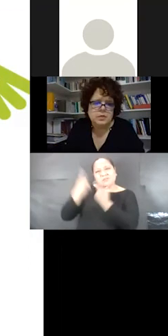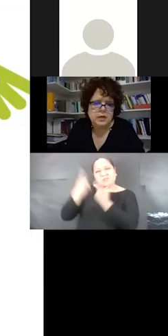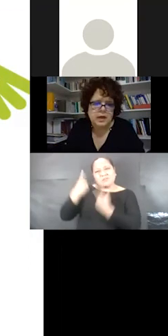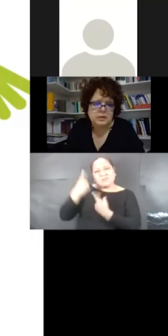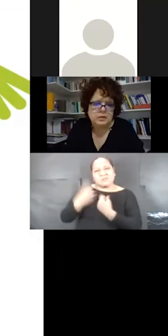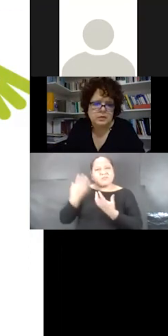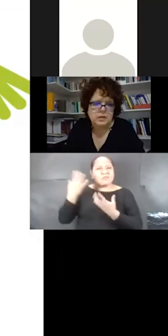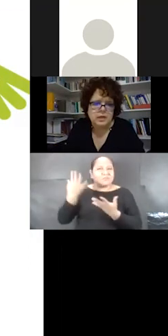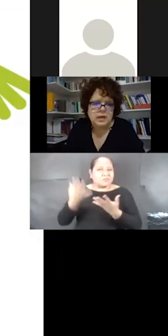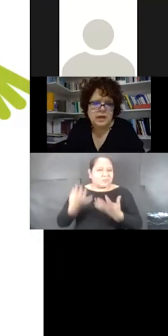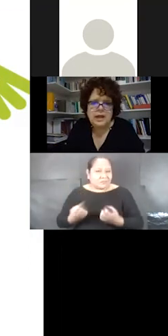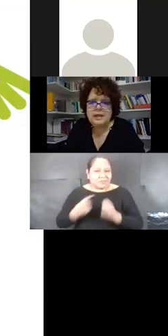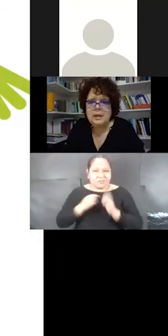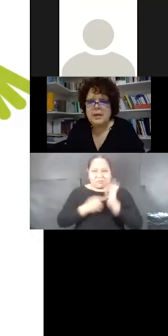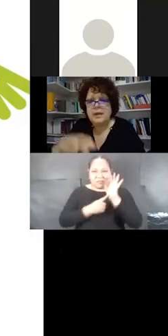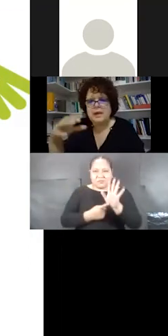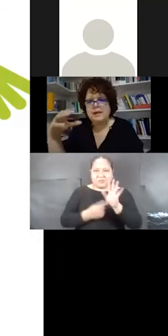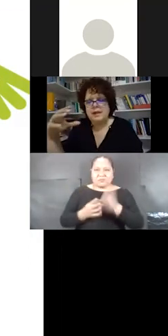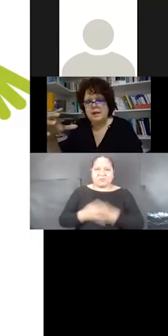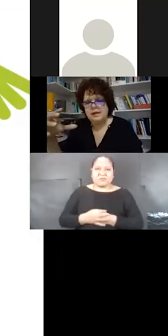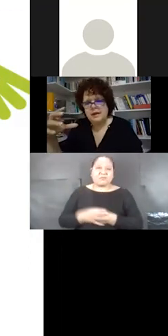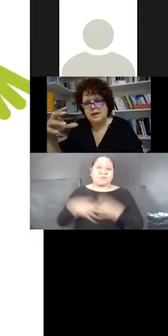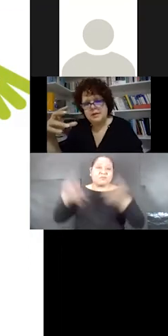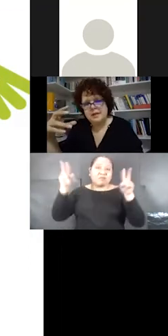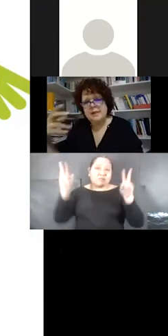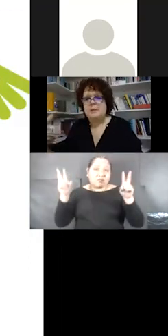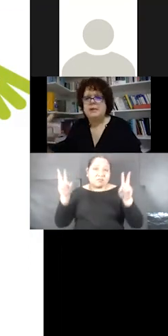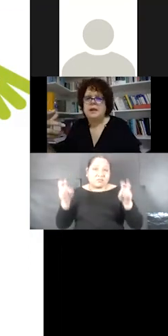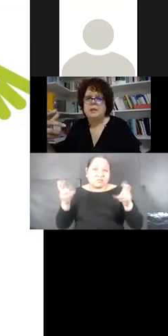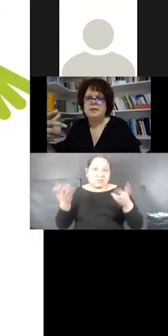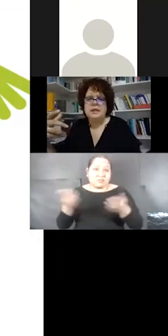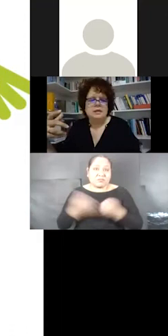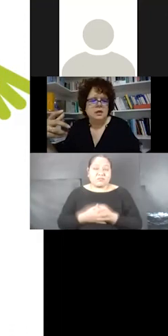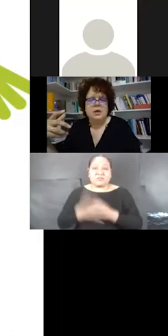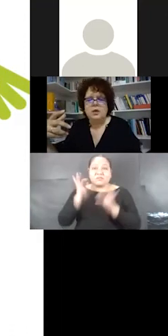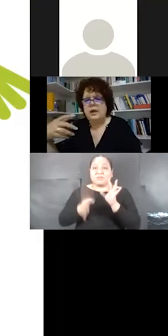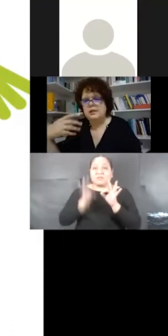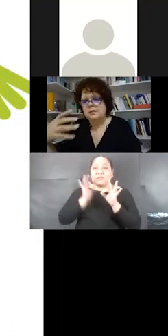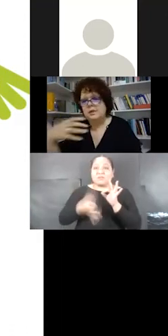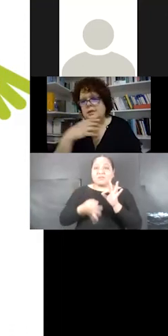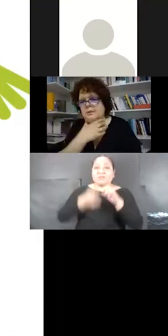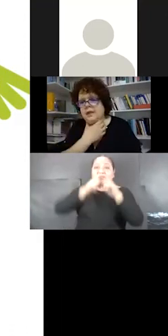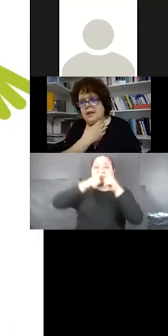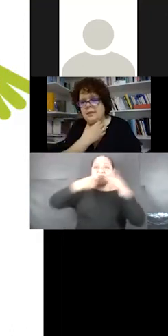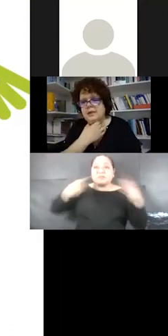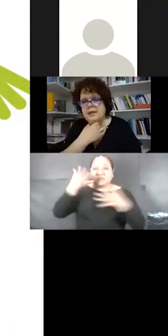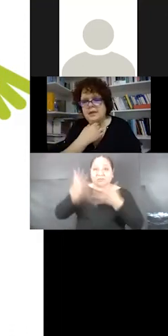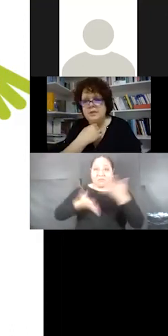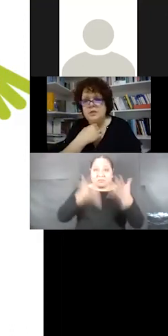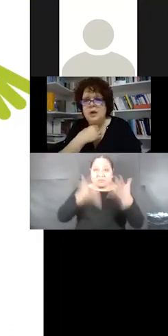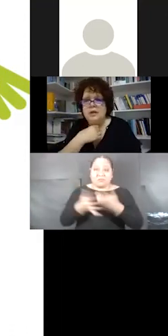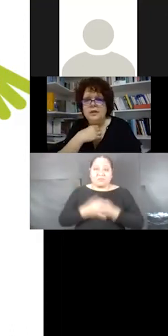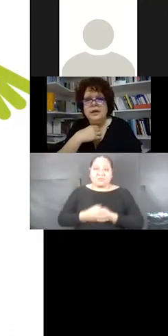queremos mencionarles, ¿no? El tema del intérprete de lengua de señas en lo que es la